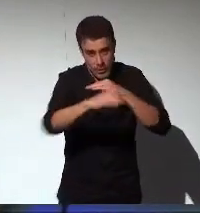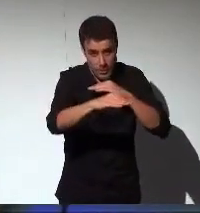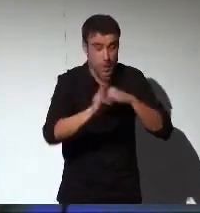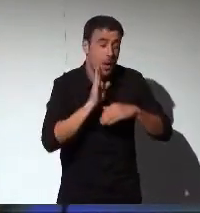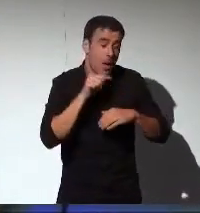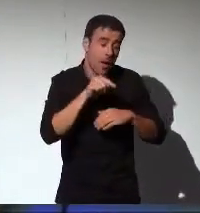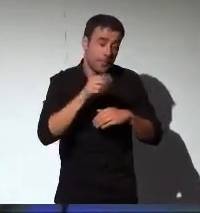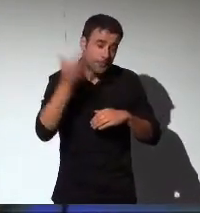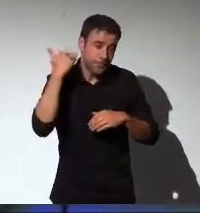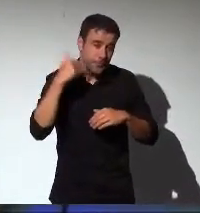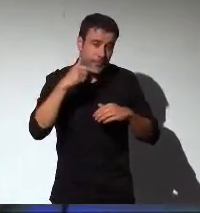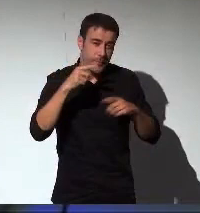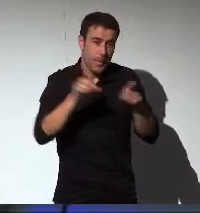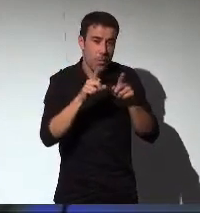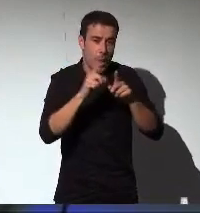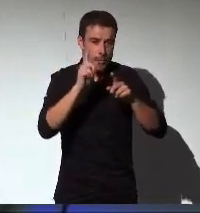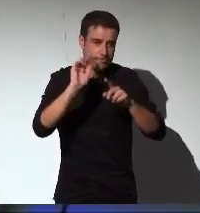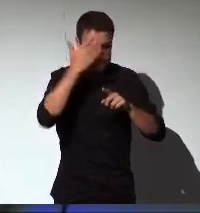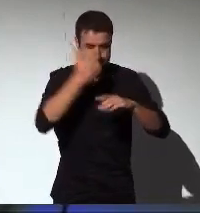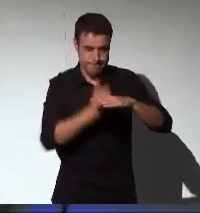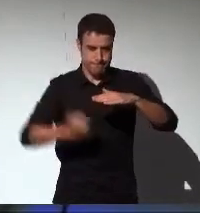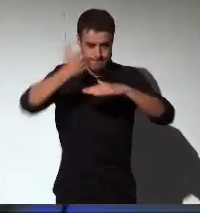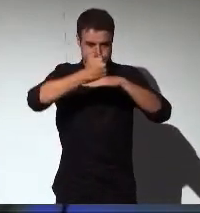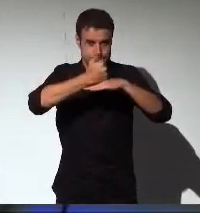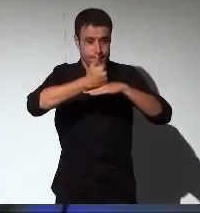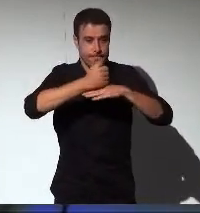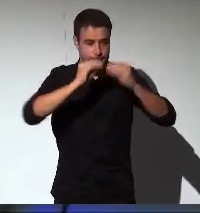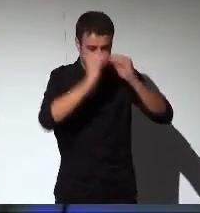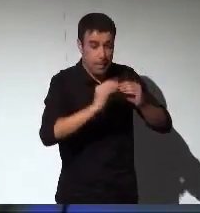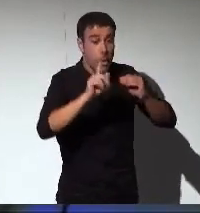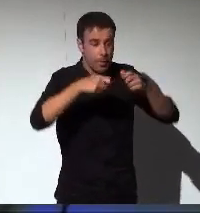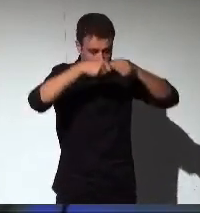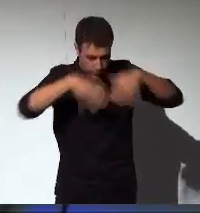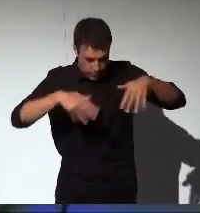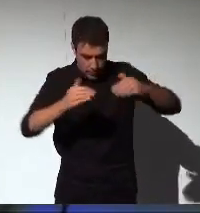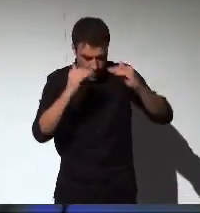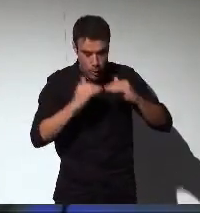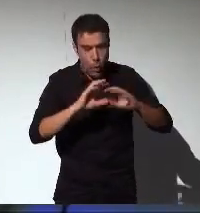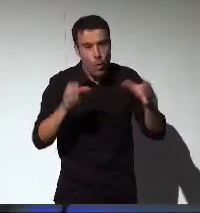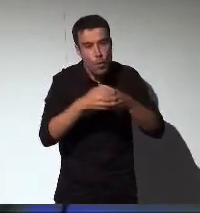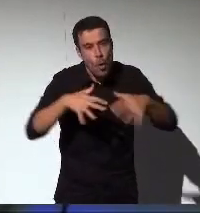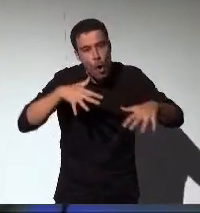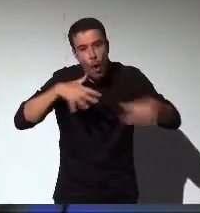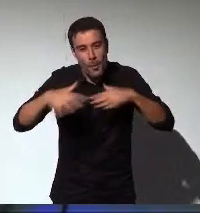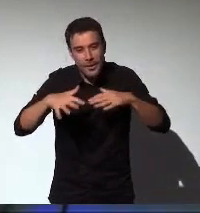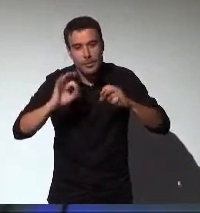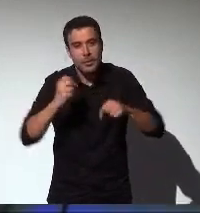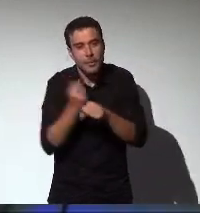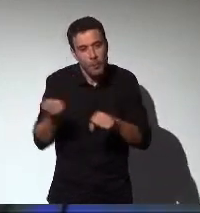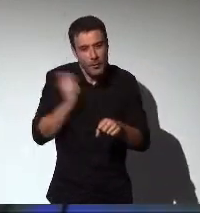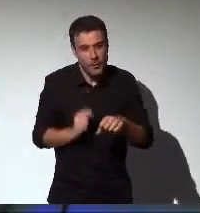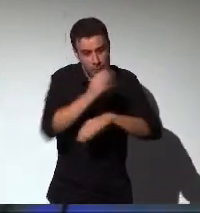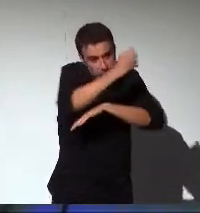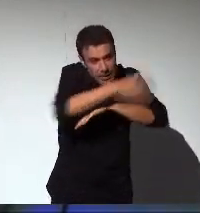esa parte alta de la pirámide, pero luego se encuentra el Grupo Operativo de Trabajo Interdisciplinar, creo, el